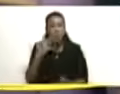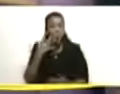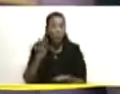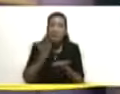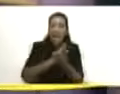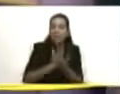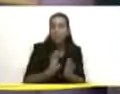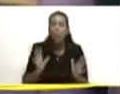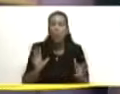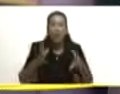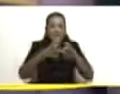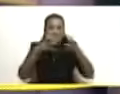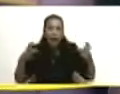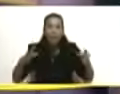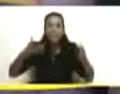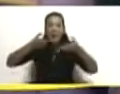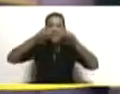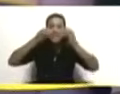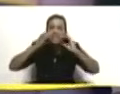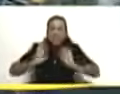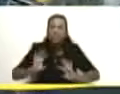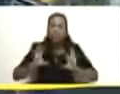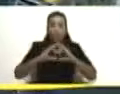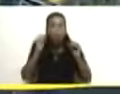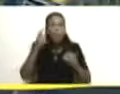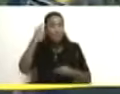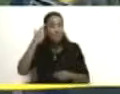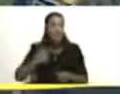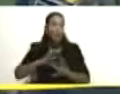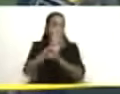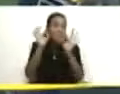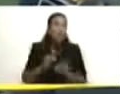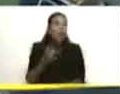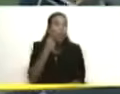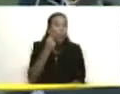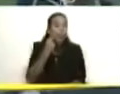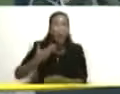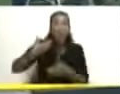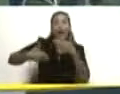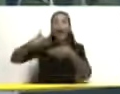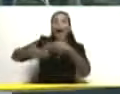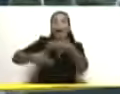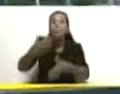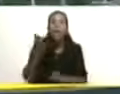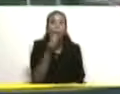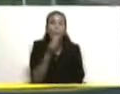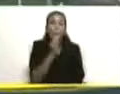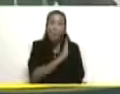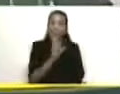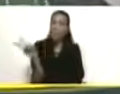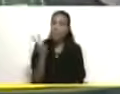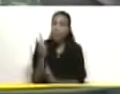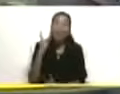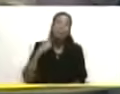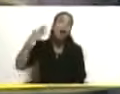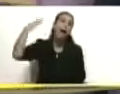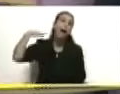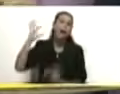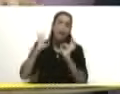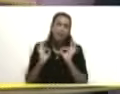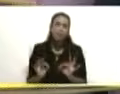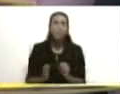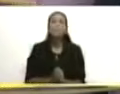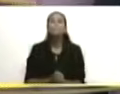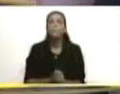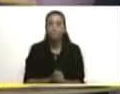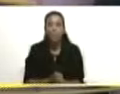yuca, somos gente del maíz, somos gente que tiene también una tradición ancestral de la comida y tenemos que defenderla también y